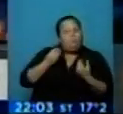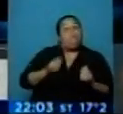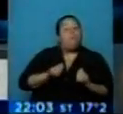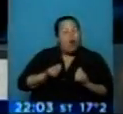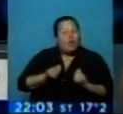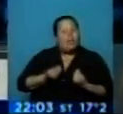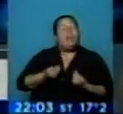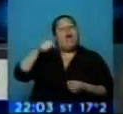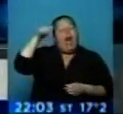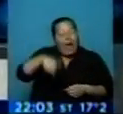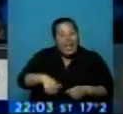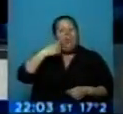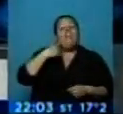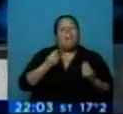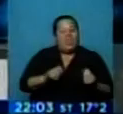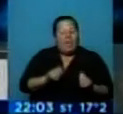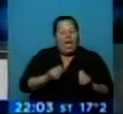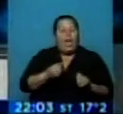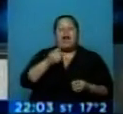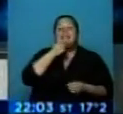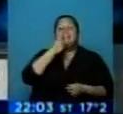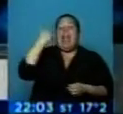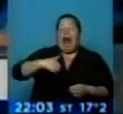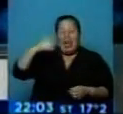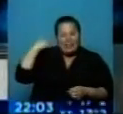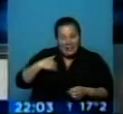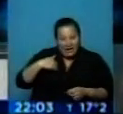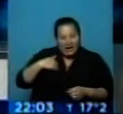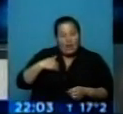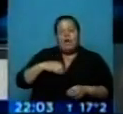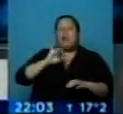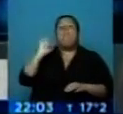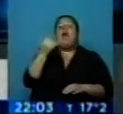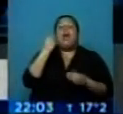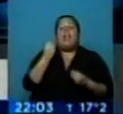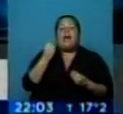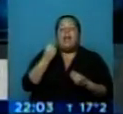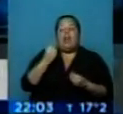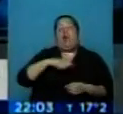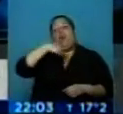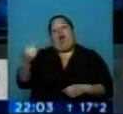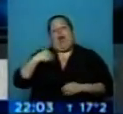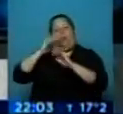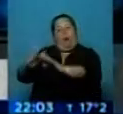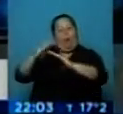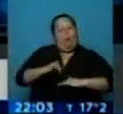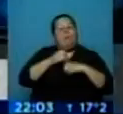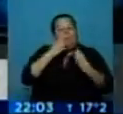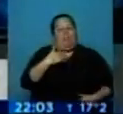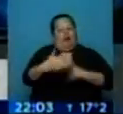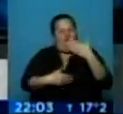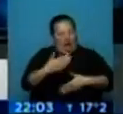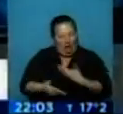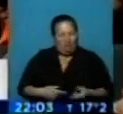qué? Porque llegó el día en que para un argentino no hay nada mejor que otro argentino.